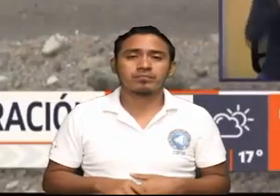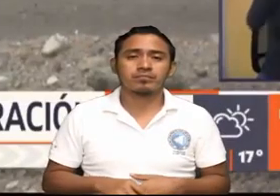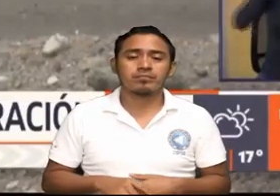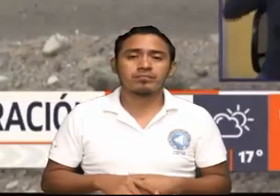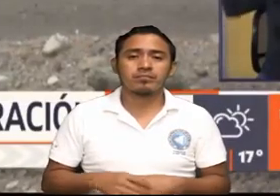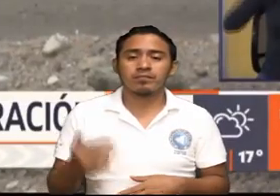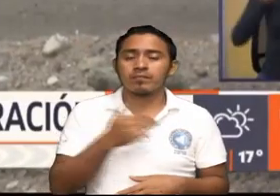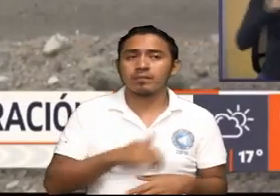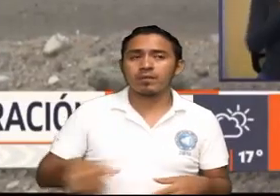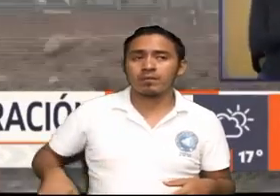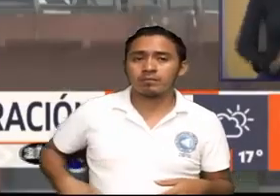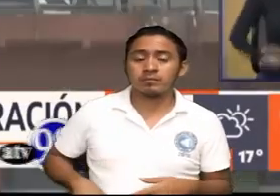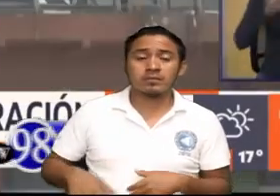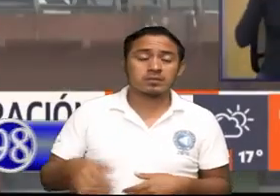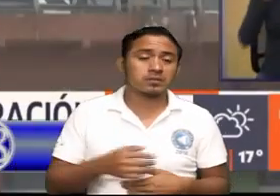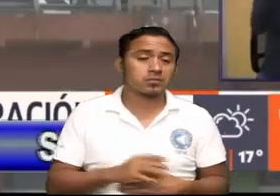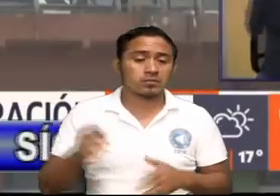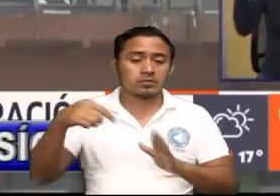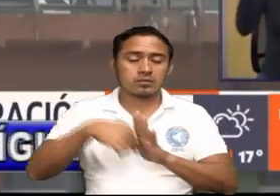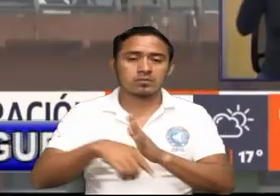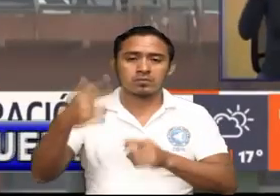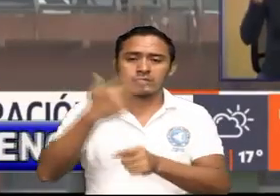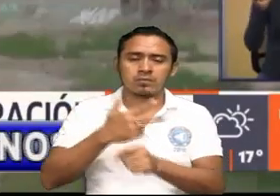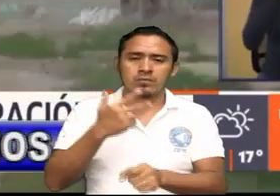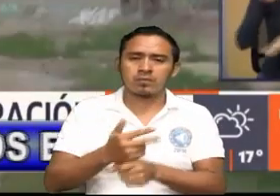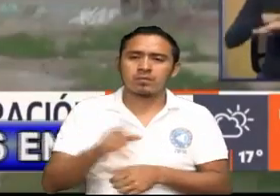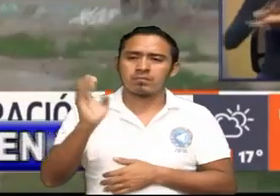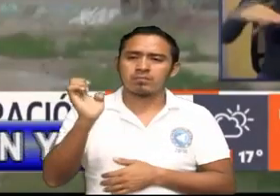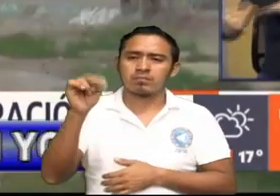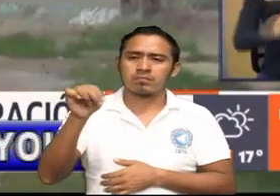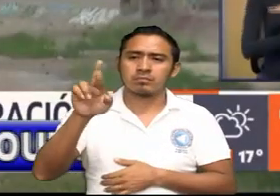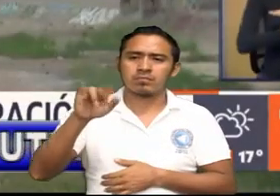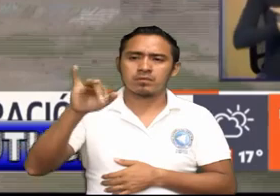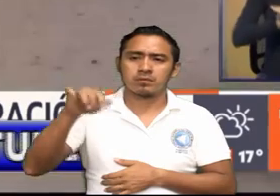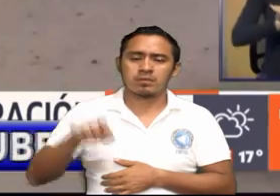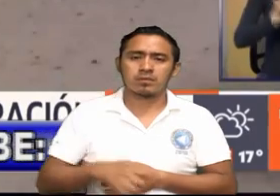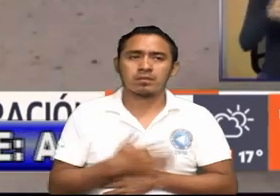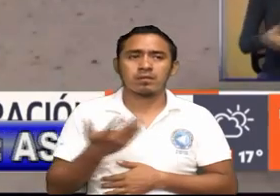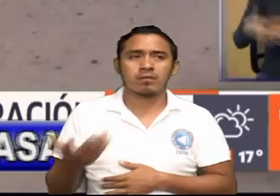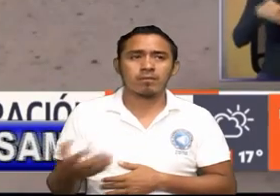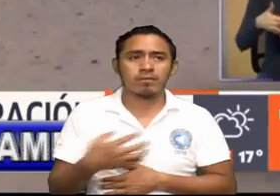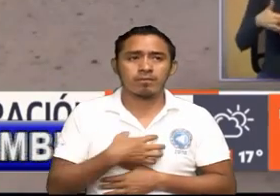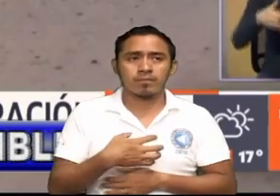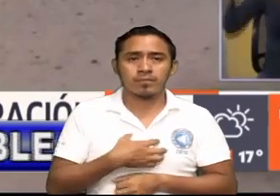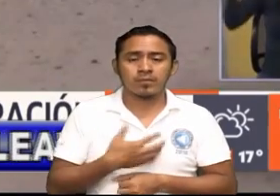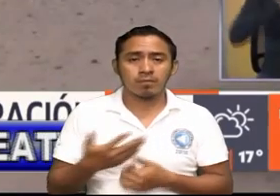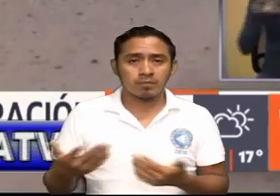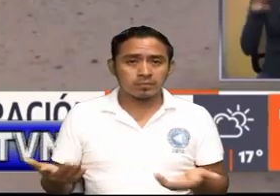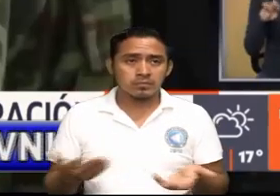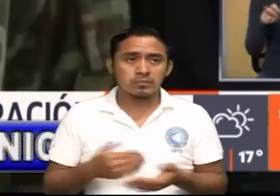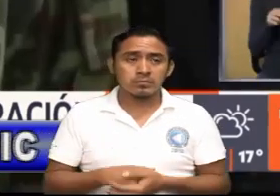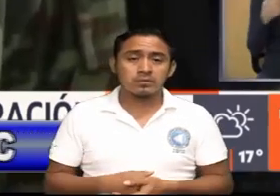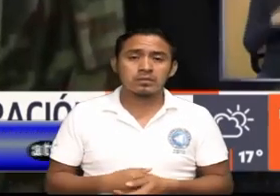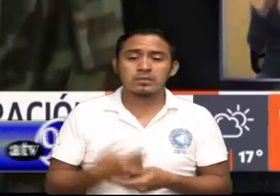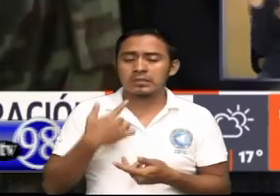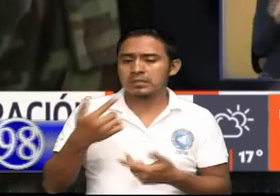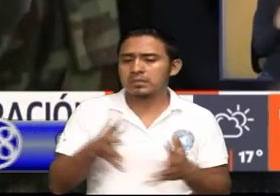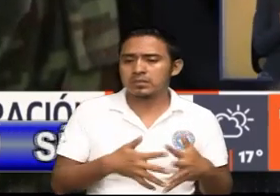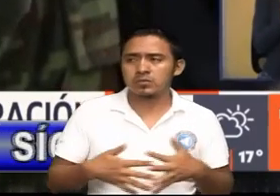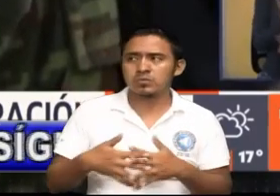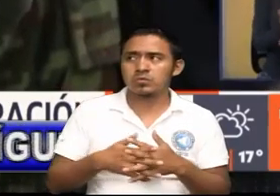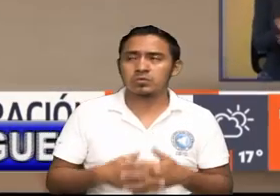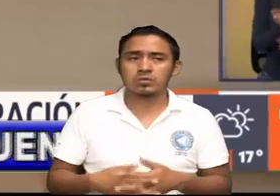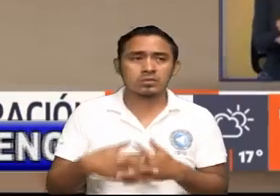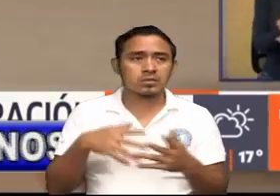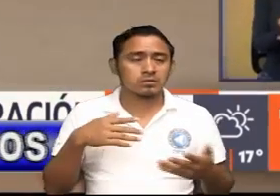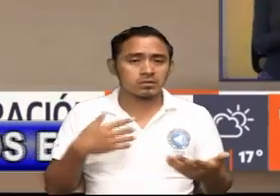El ministro de Interior de Guatemala, Enrique de Guenhardt, dijo que el acuerdo de asilo firmado con Estados Unidos solo aplicará a